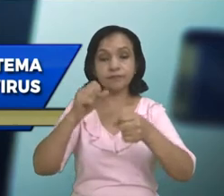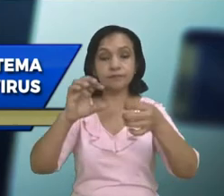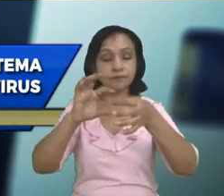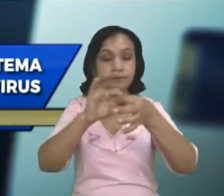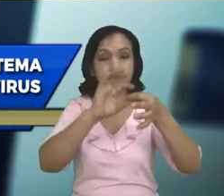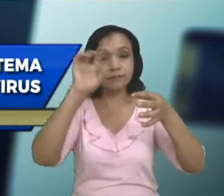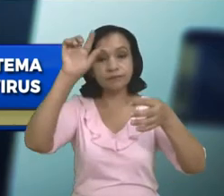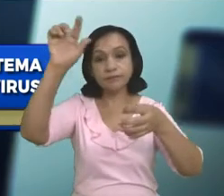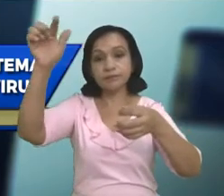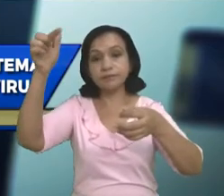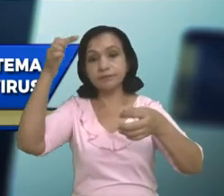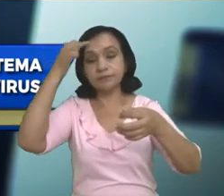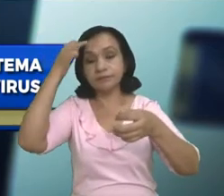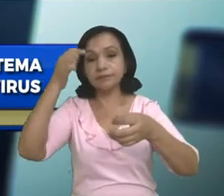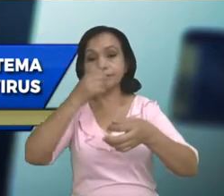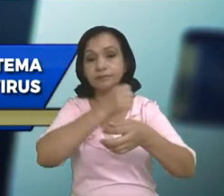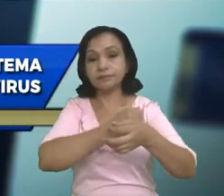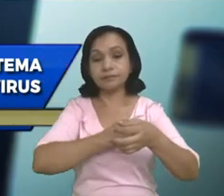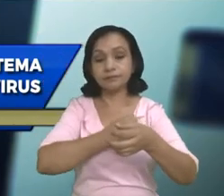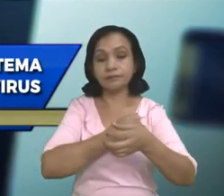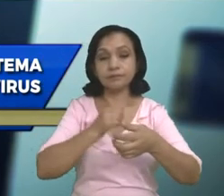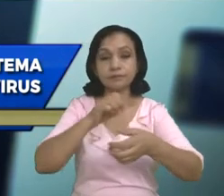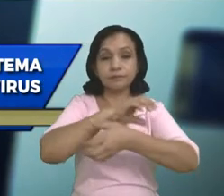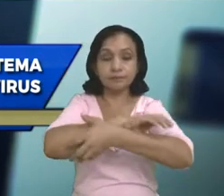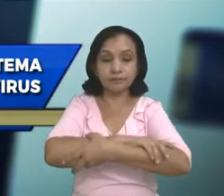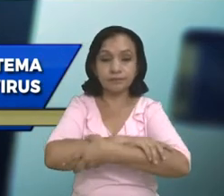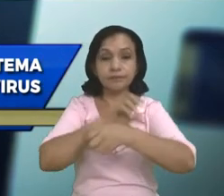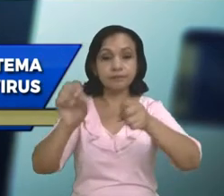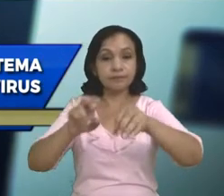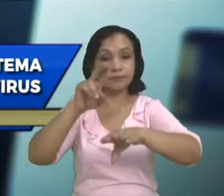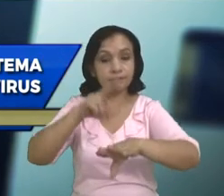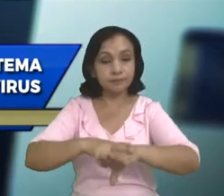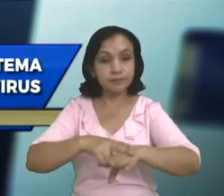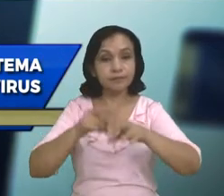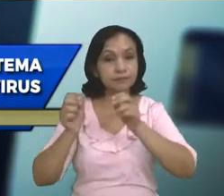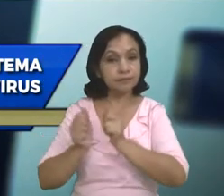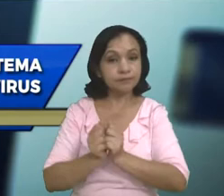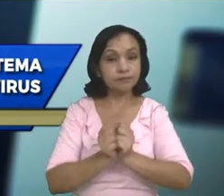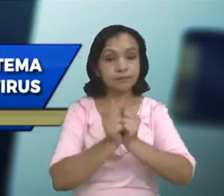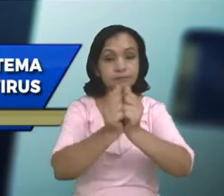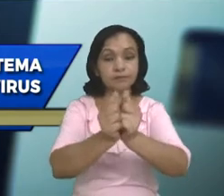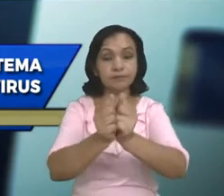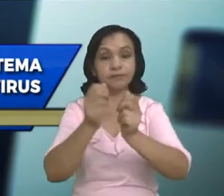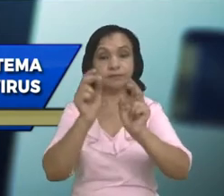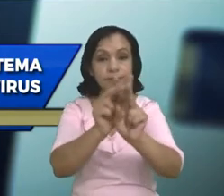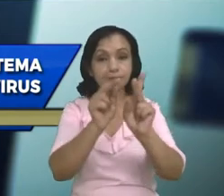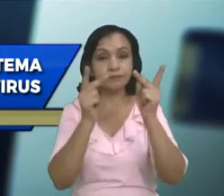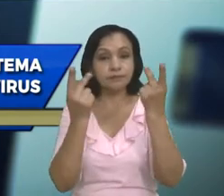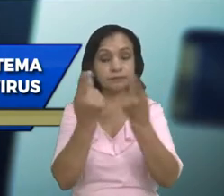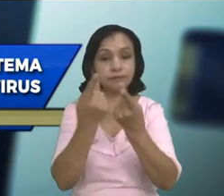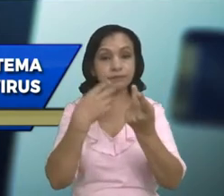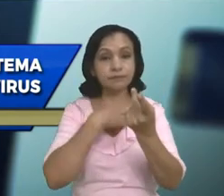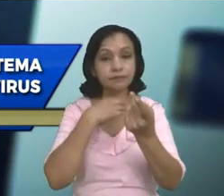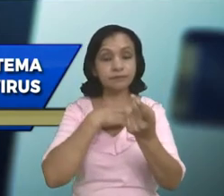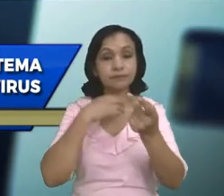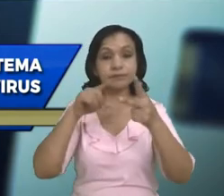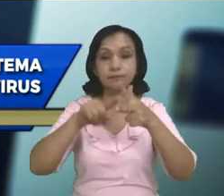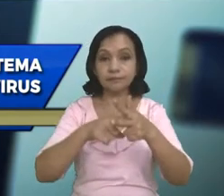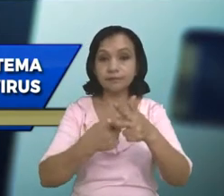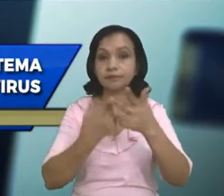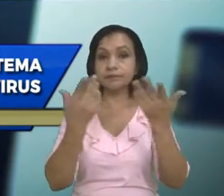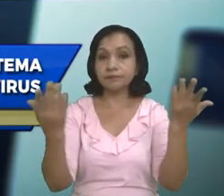generales es precisamente ese proceso informativo y de acompañamiento a nuestro pueblo le consultó a partir de esto